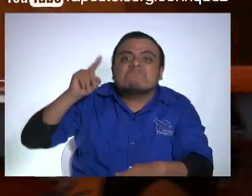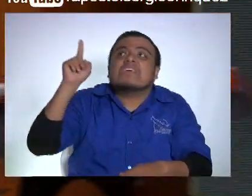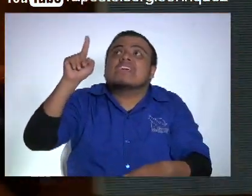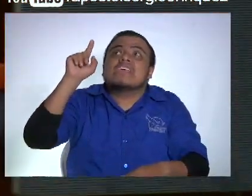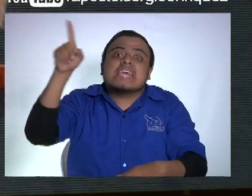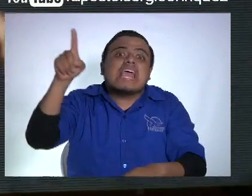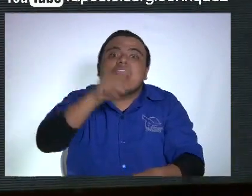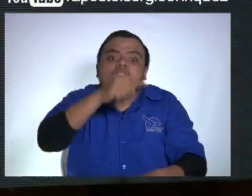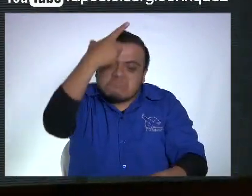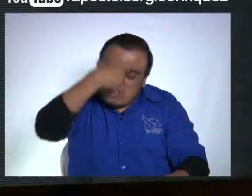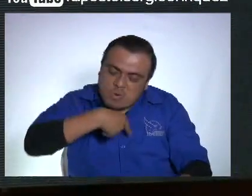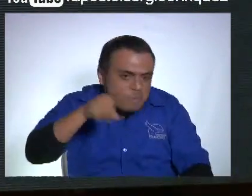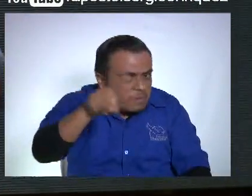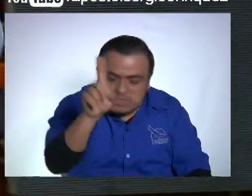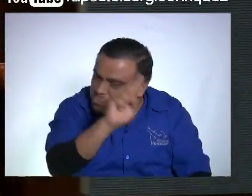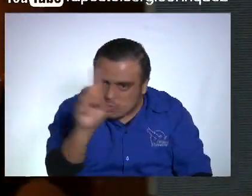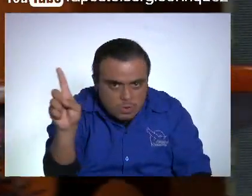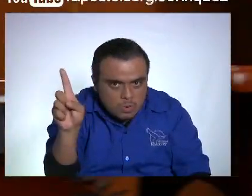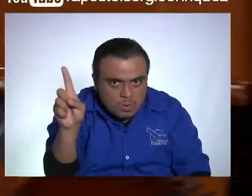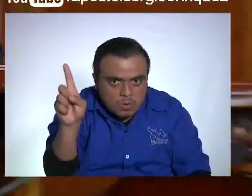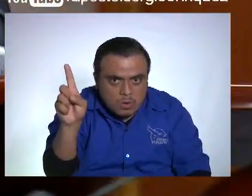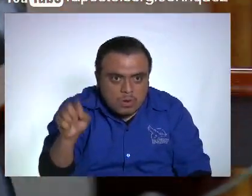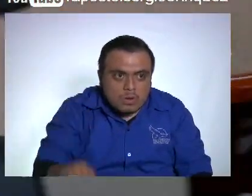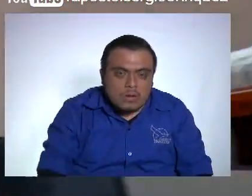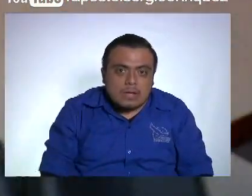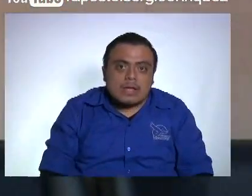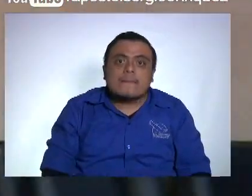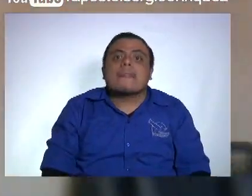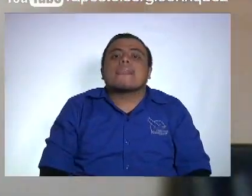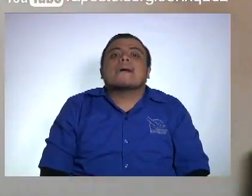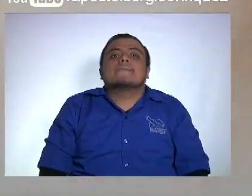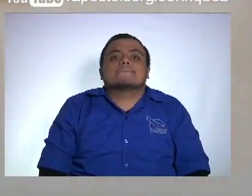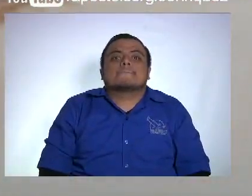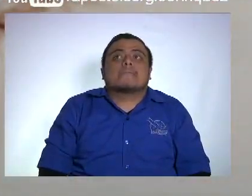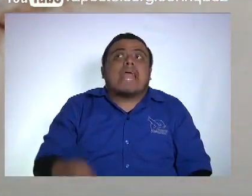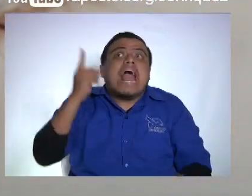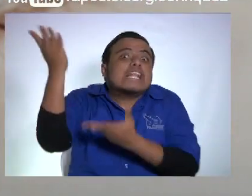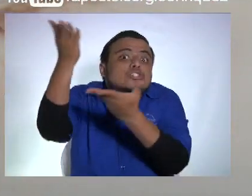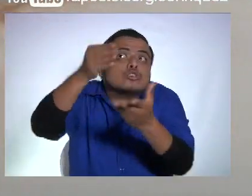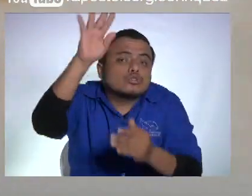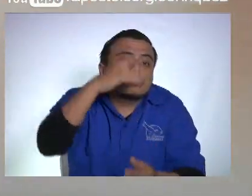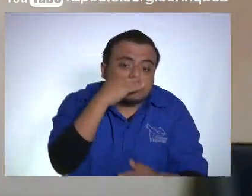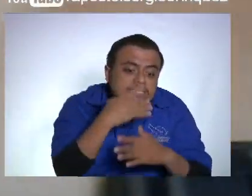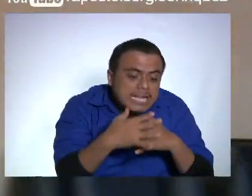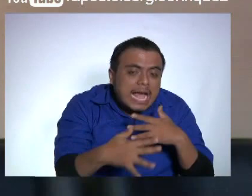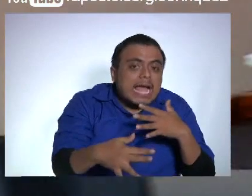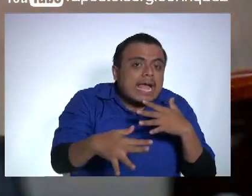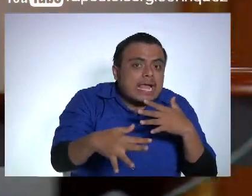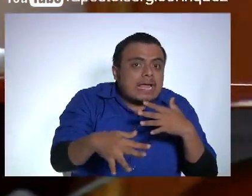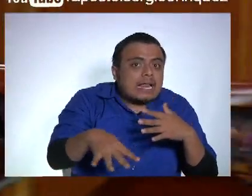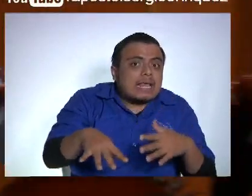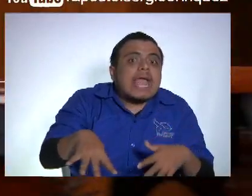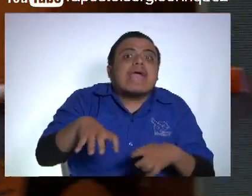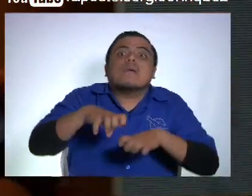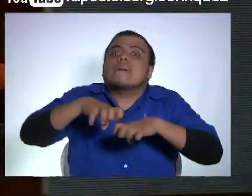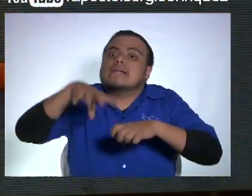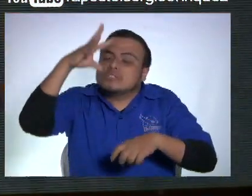Él tiene mi sangre, Él tiene mi sello, es mi sangre. Por eso cuando yo fui a la cruz del